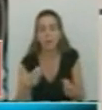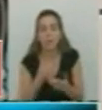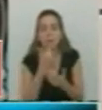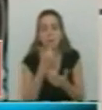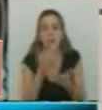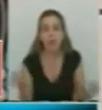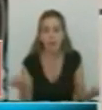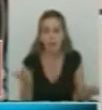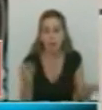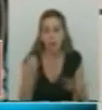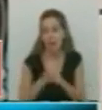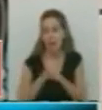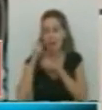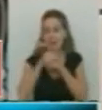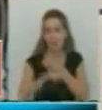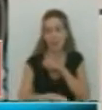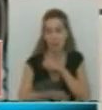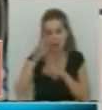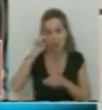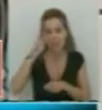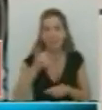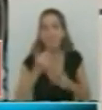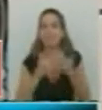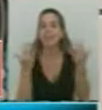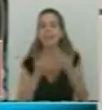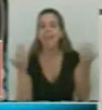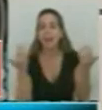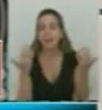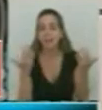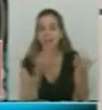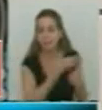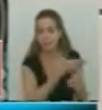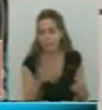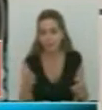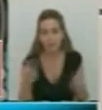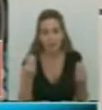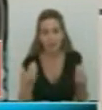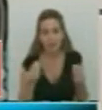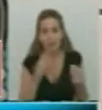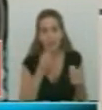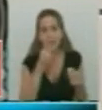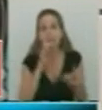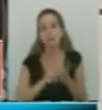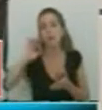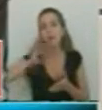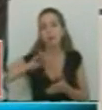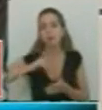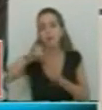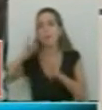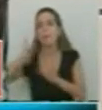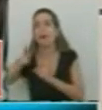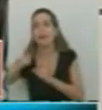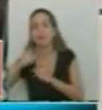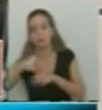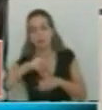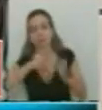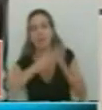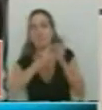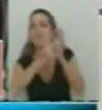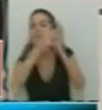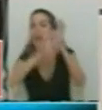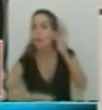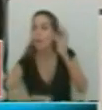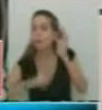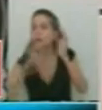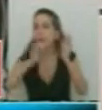acá es si se descuentan o no se descuentan los días. Porque hay información contraria a esto. Ayer dijo Nora de Lucía, las